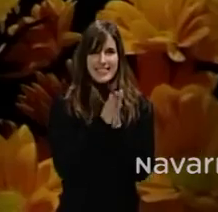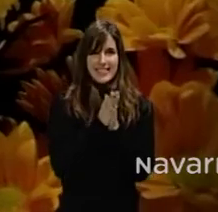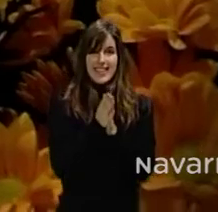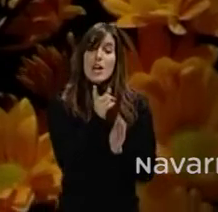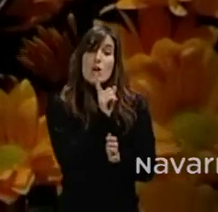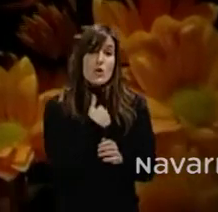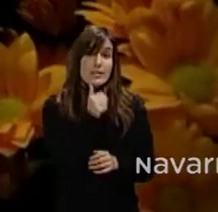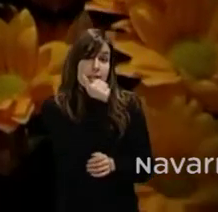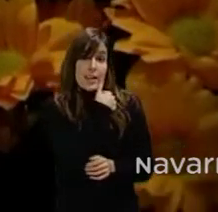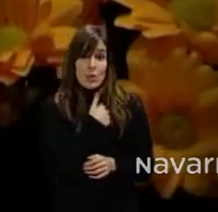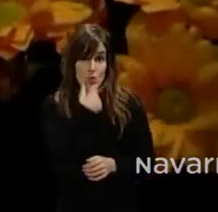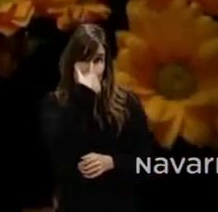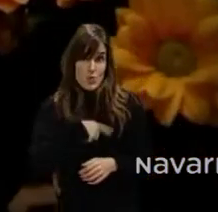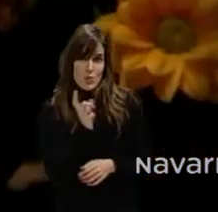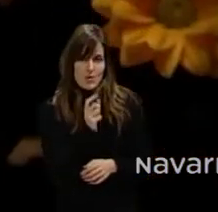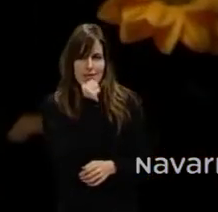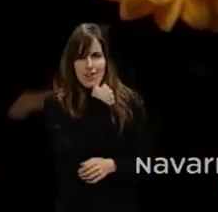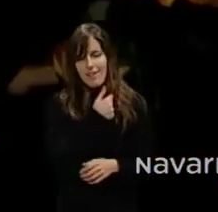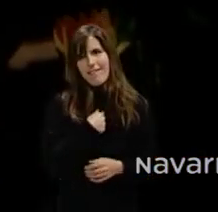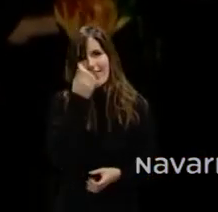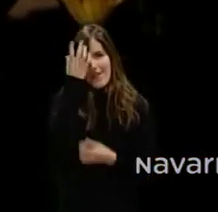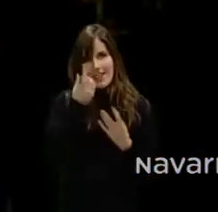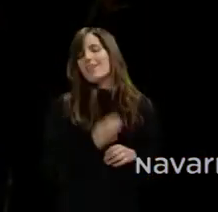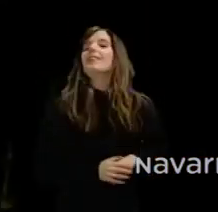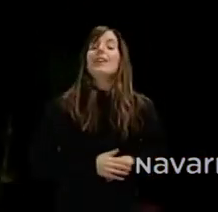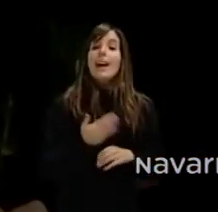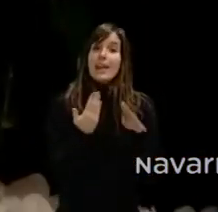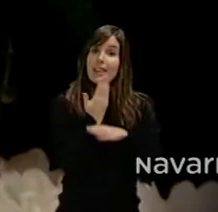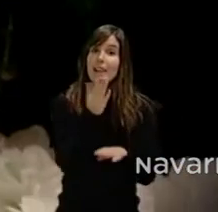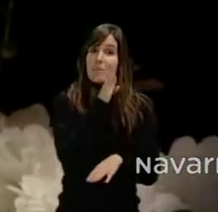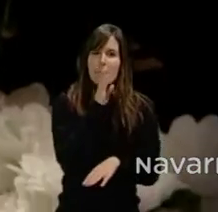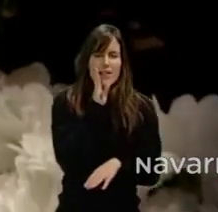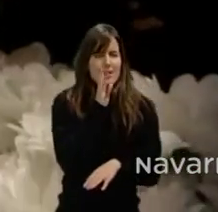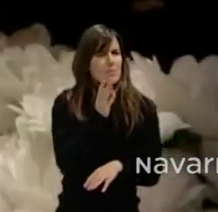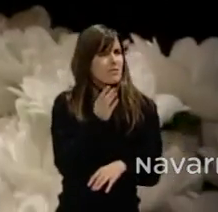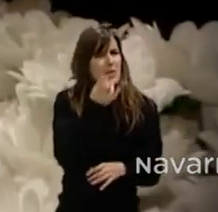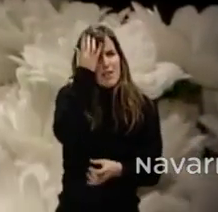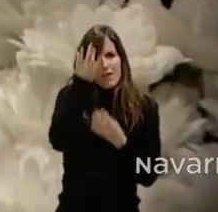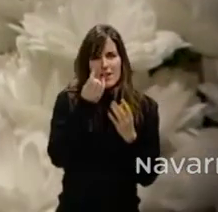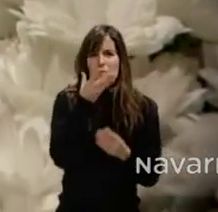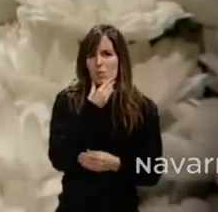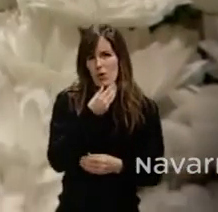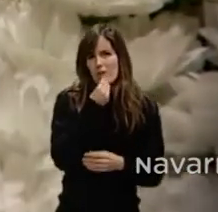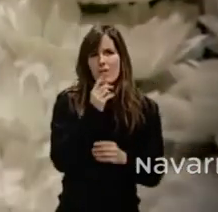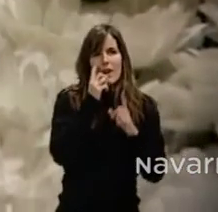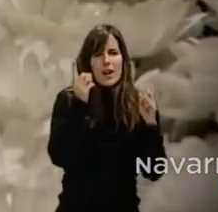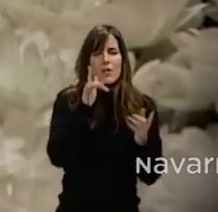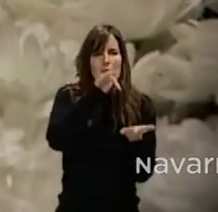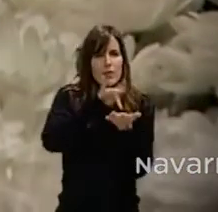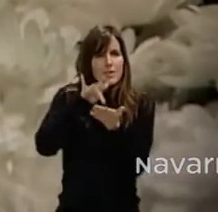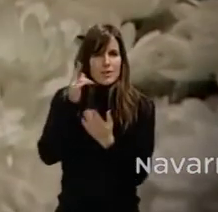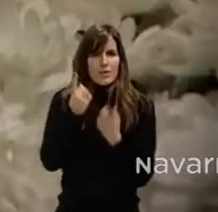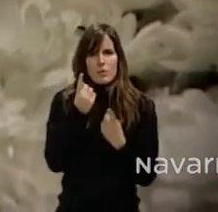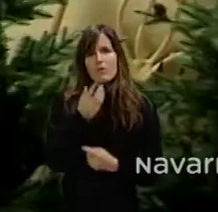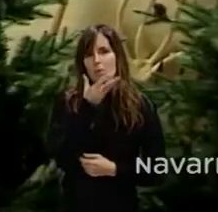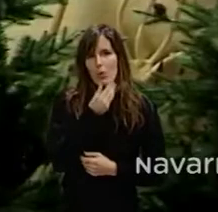quiero que sepa que soy yo es muy divertido el día de la madre también es muy bonito hay días muy bonitos todo lo que es que viene